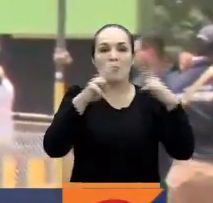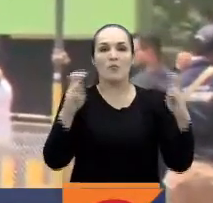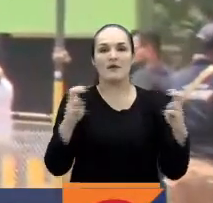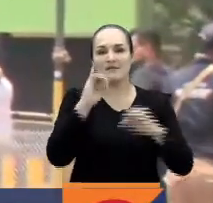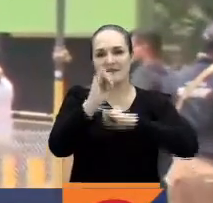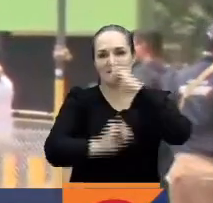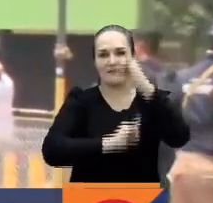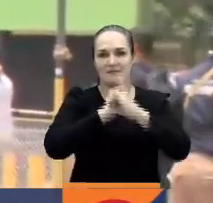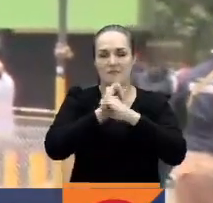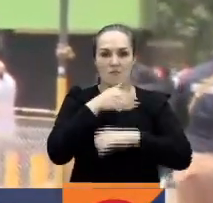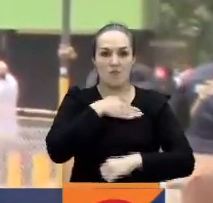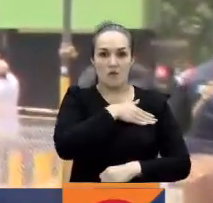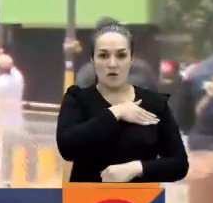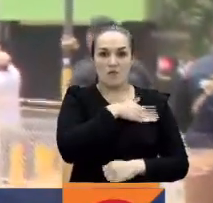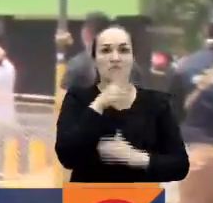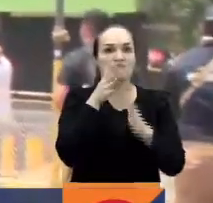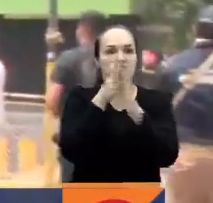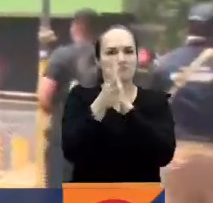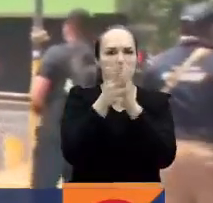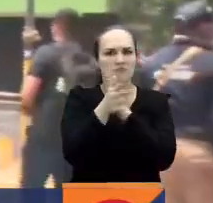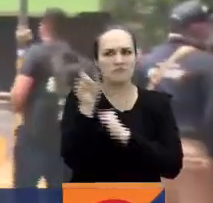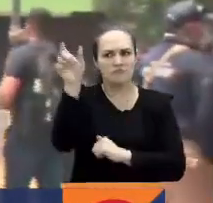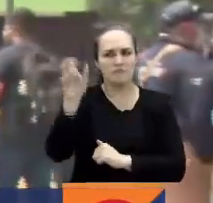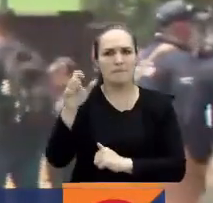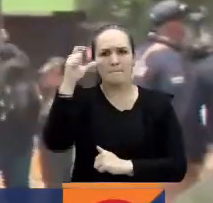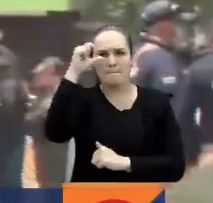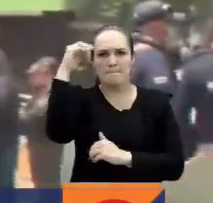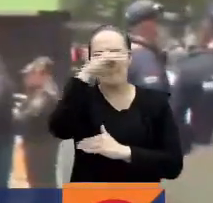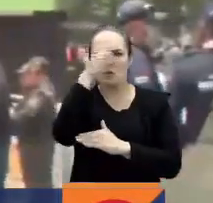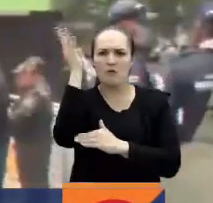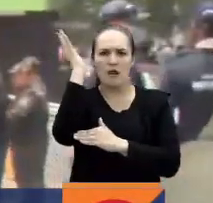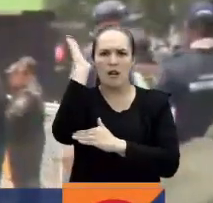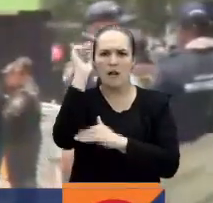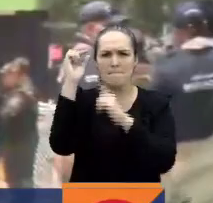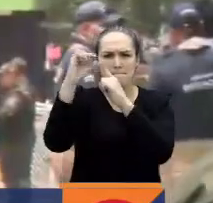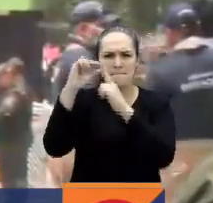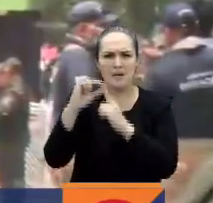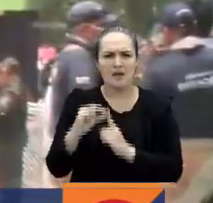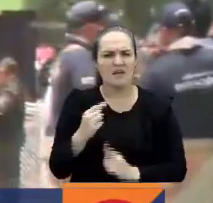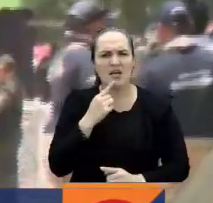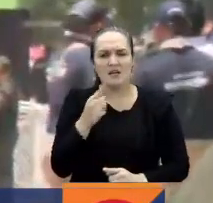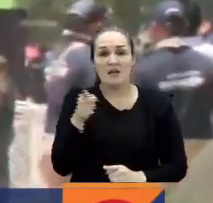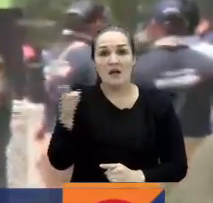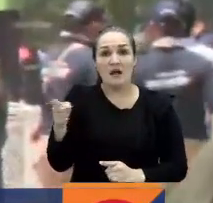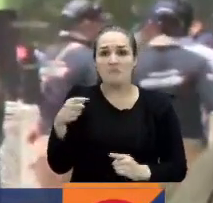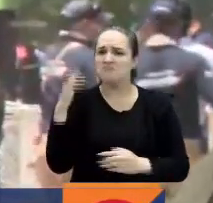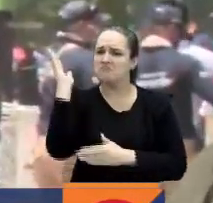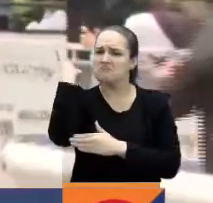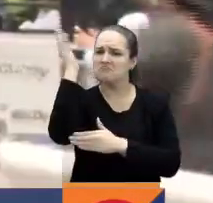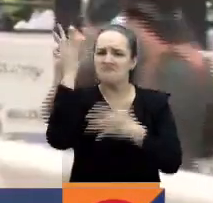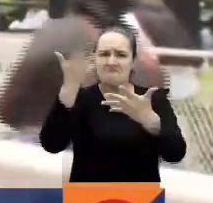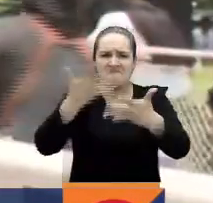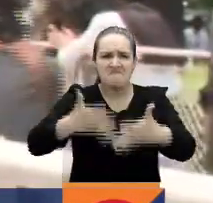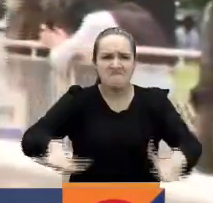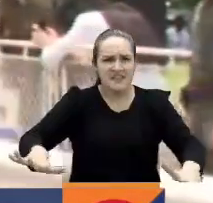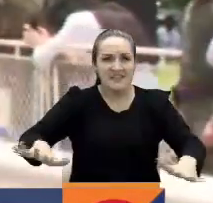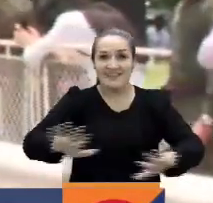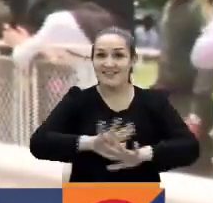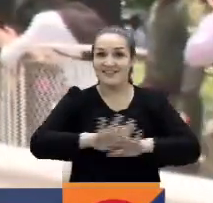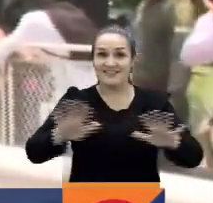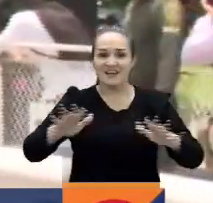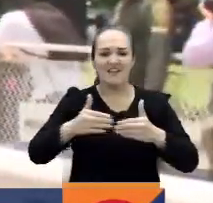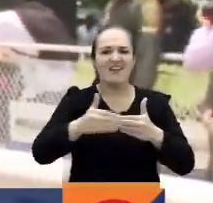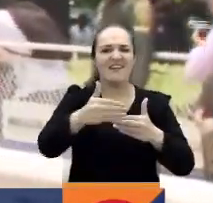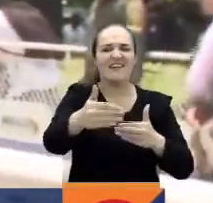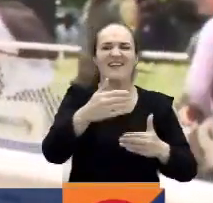donde vamos a recortar esas palabras del presidente Gustavo Petro una vez finalizó el acto protocolario que dio apertura a la frontera